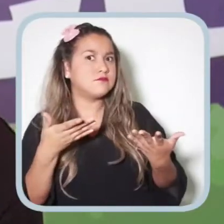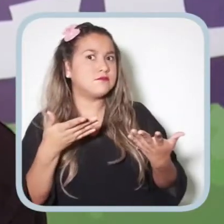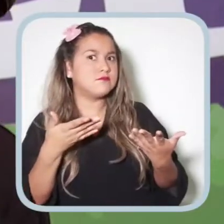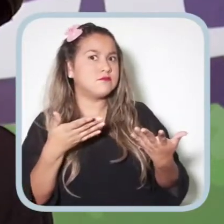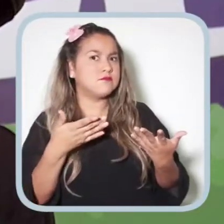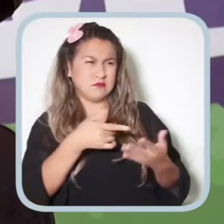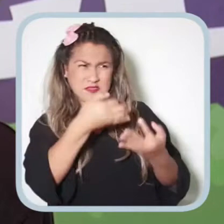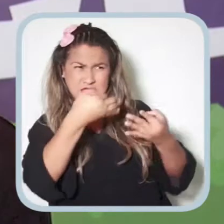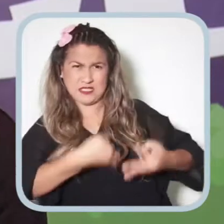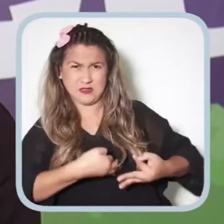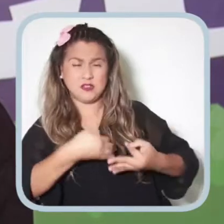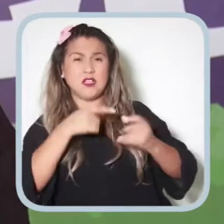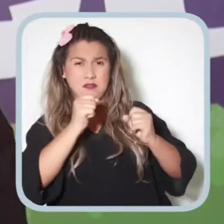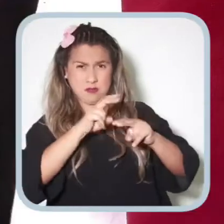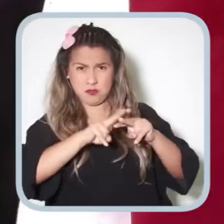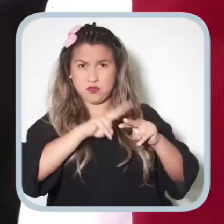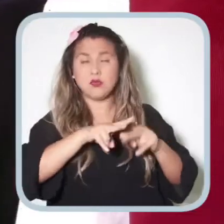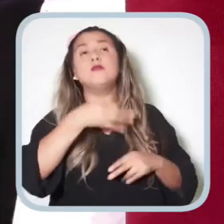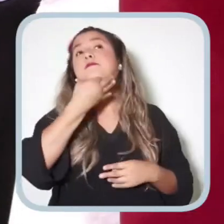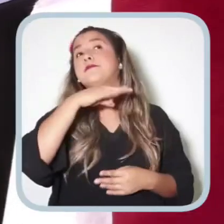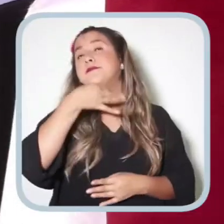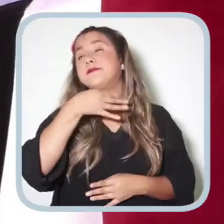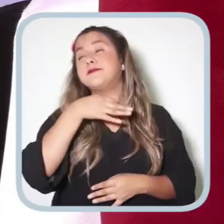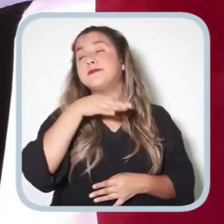¿Y estás seguro que lo va a poder solucionar?